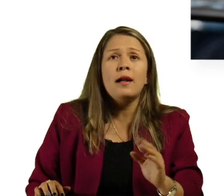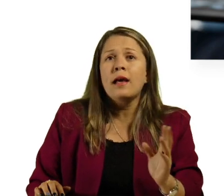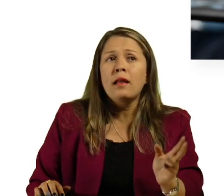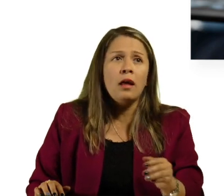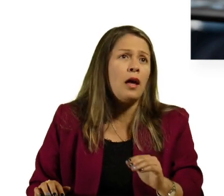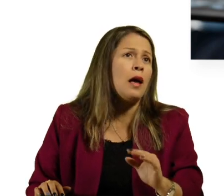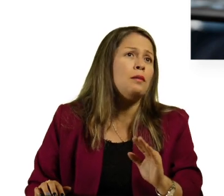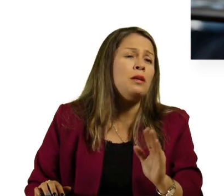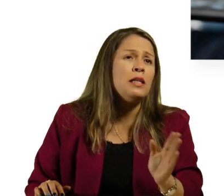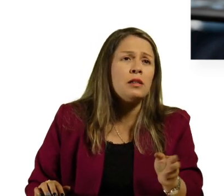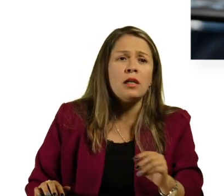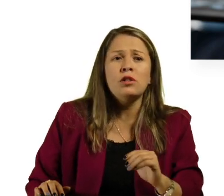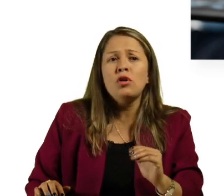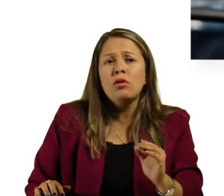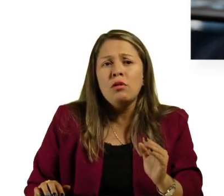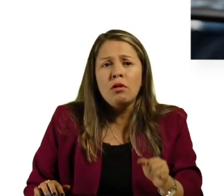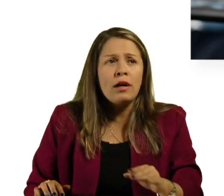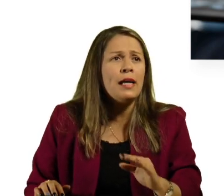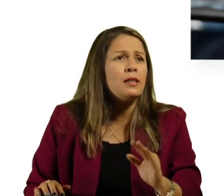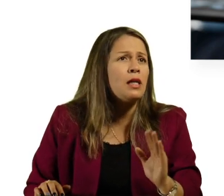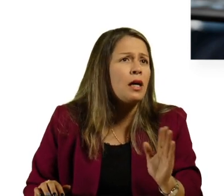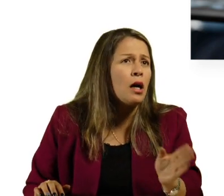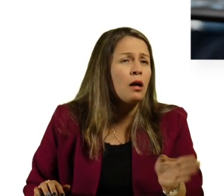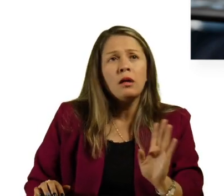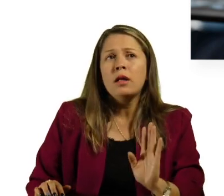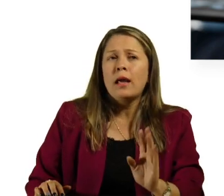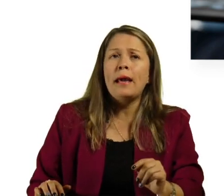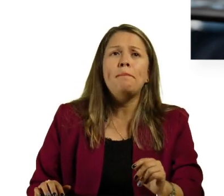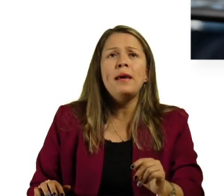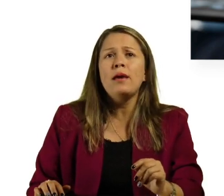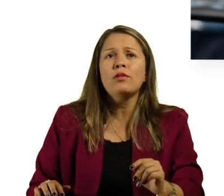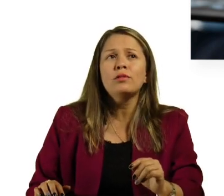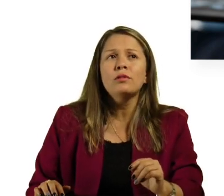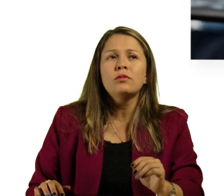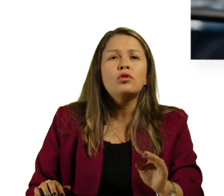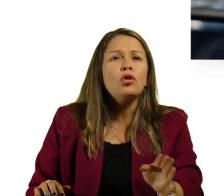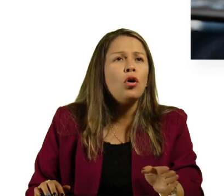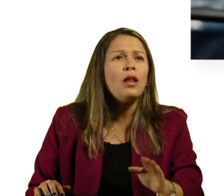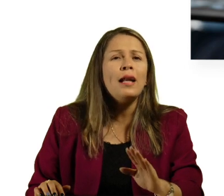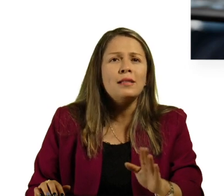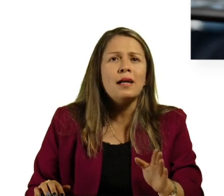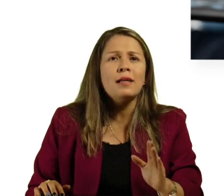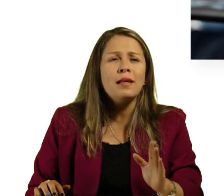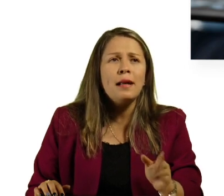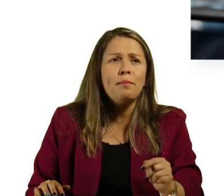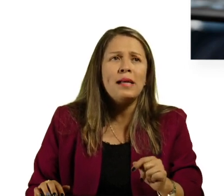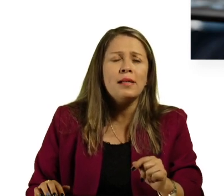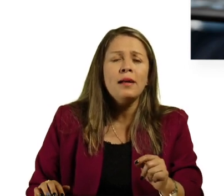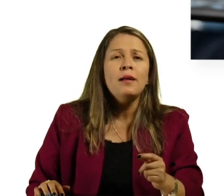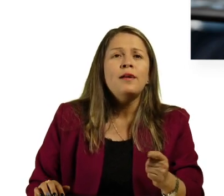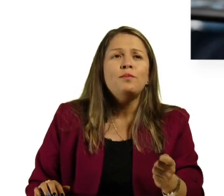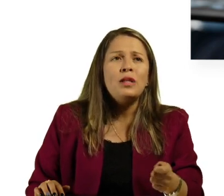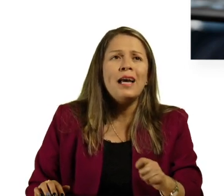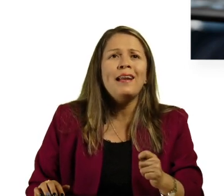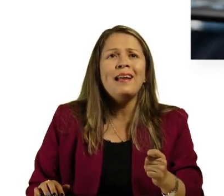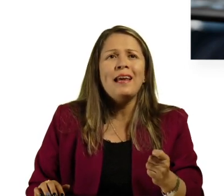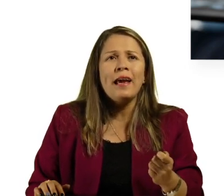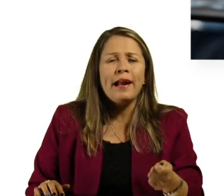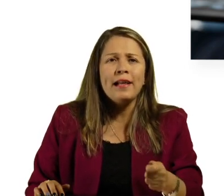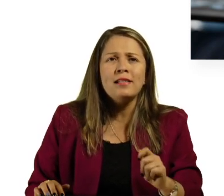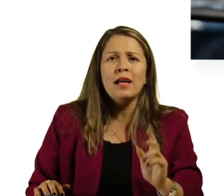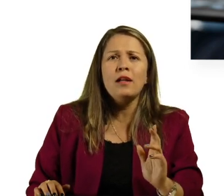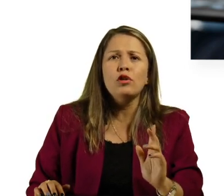el área de administración, logística, envíos. Todas las áreas de la empresa